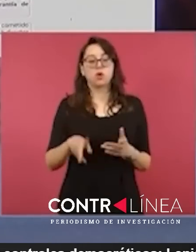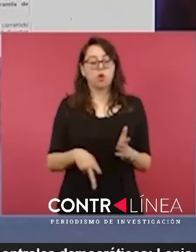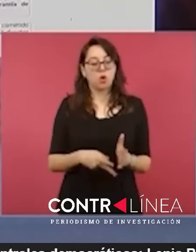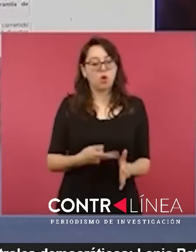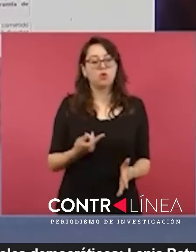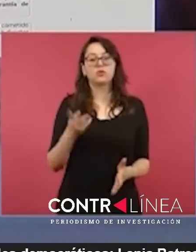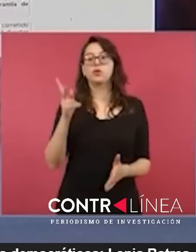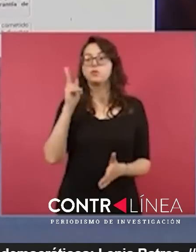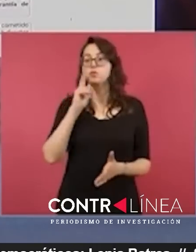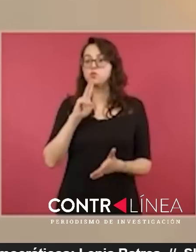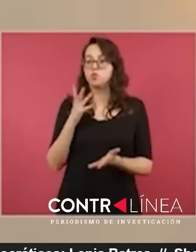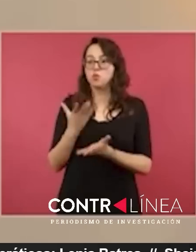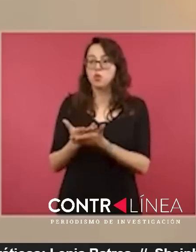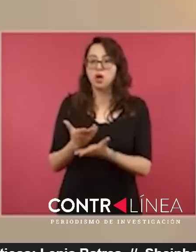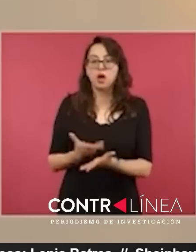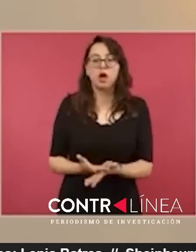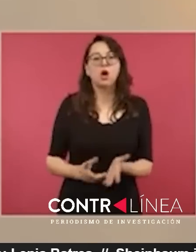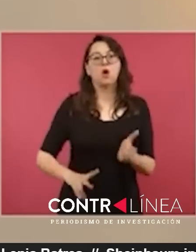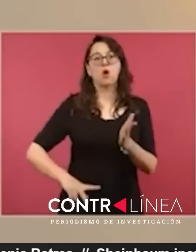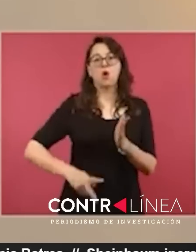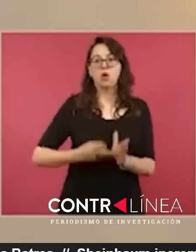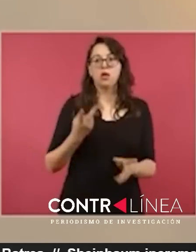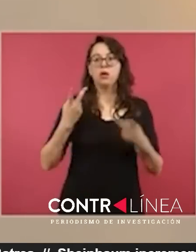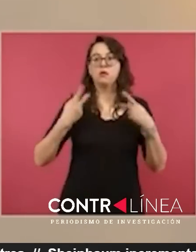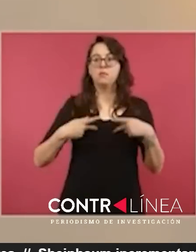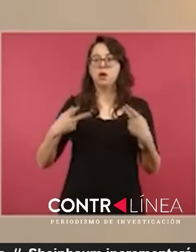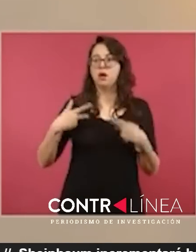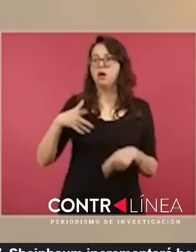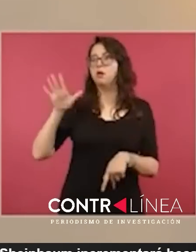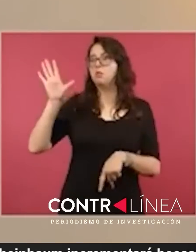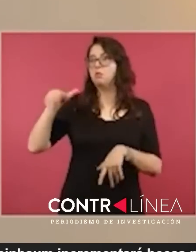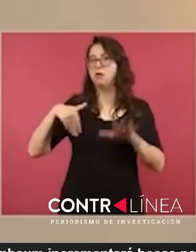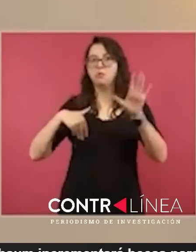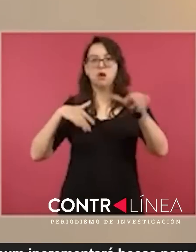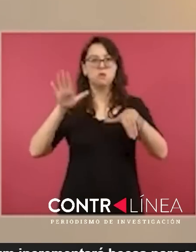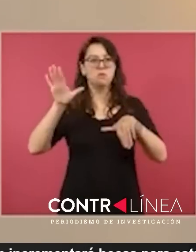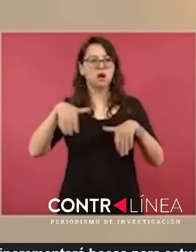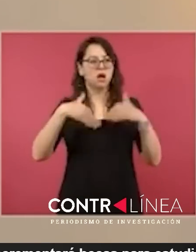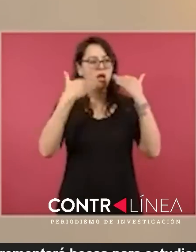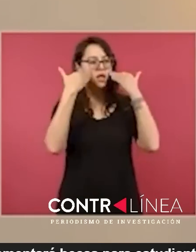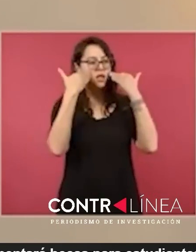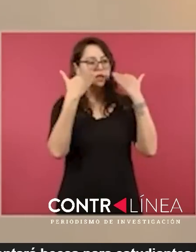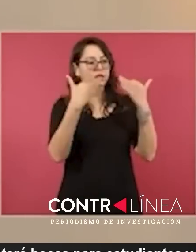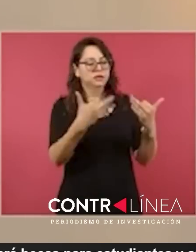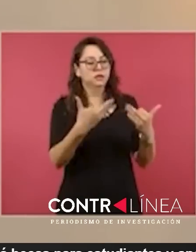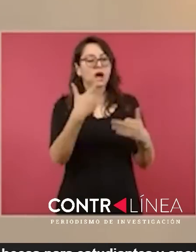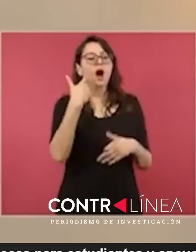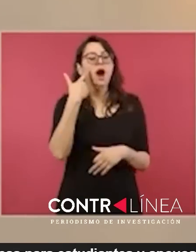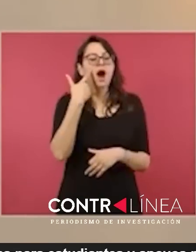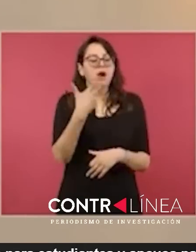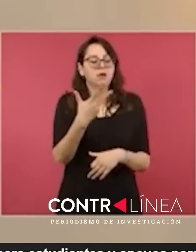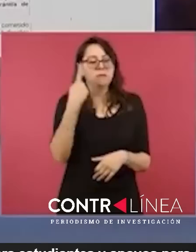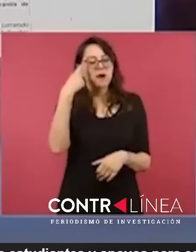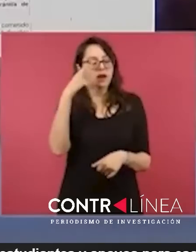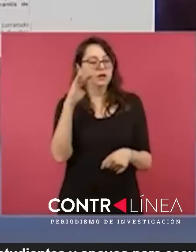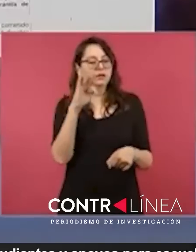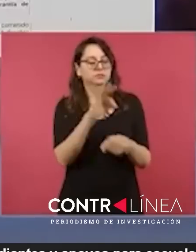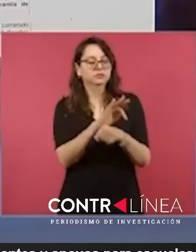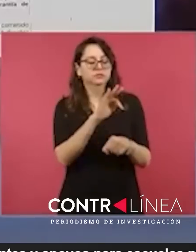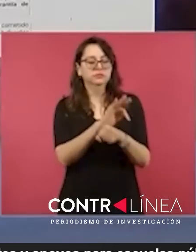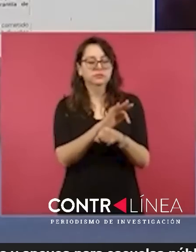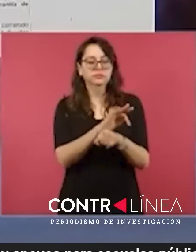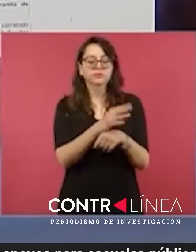interrogatorios y careos entre los testigos y el inculpado que no le habían sido admitidas en el proceso. De acuerdo con el